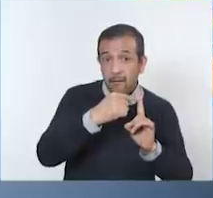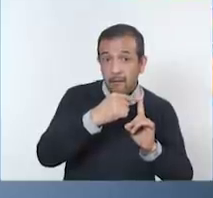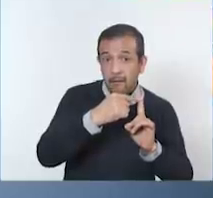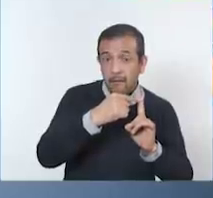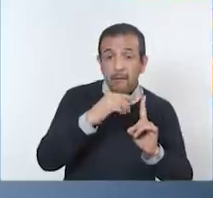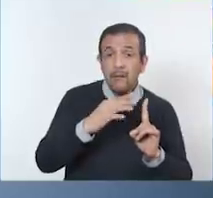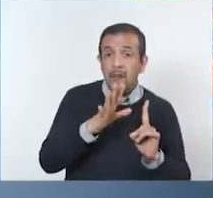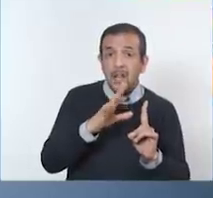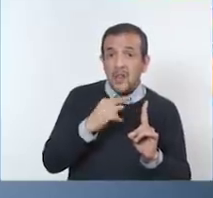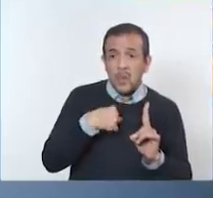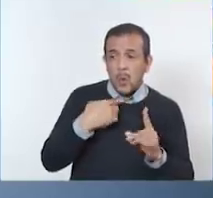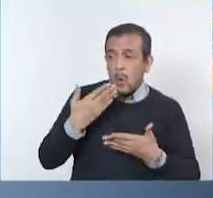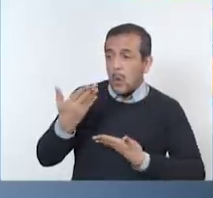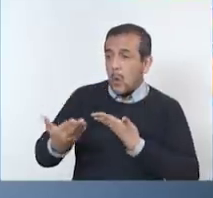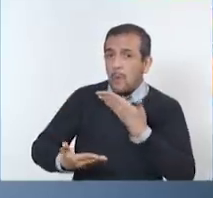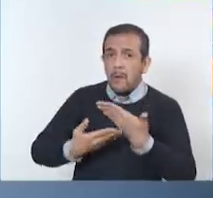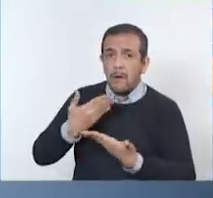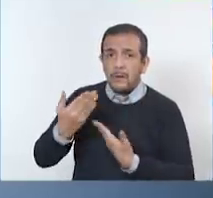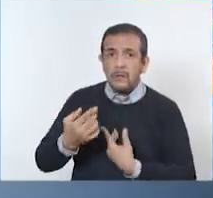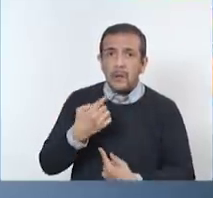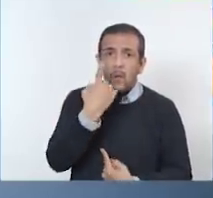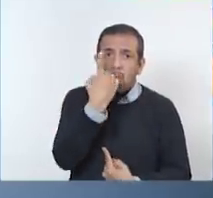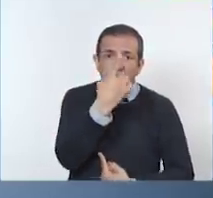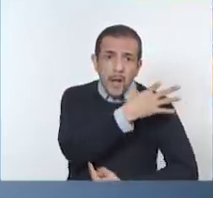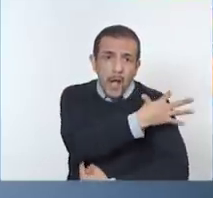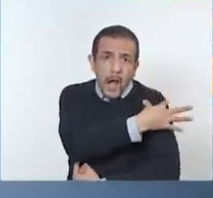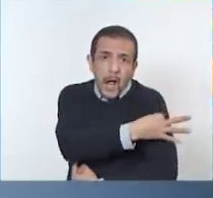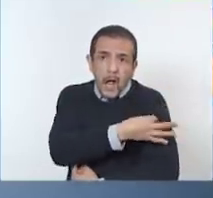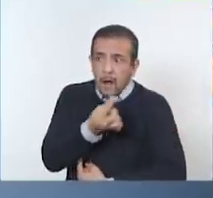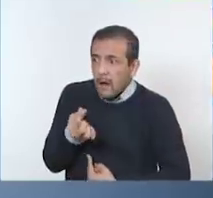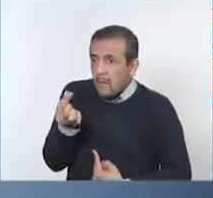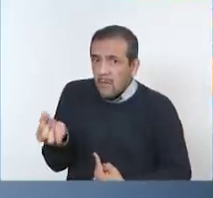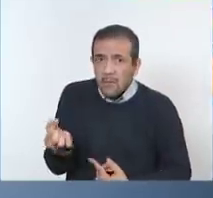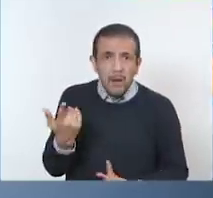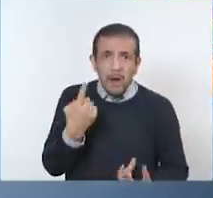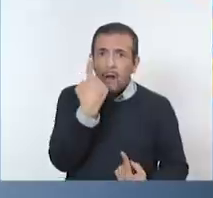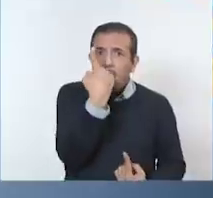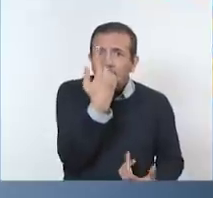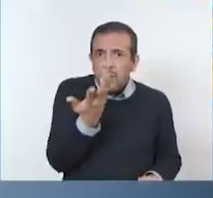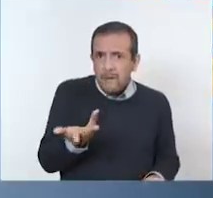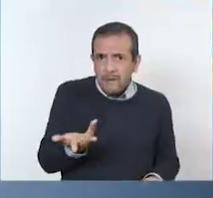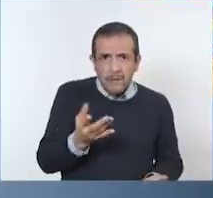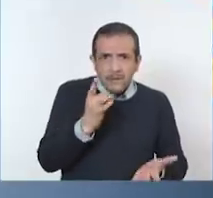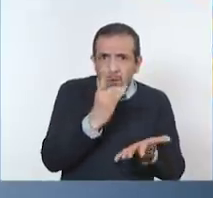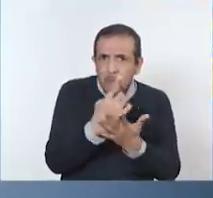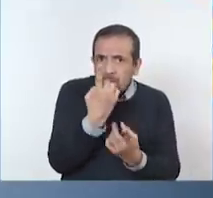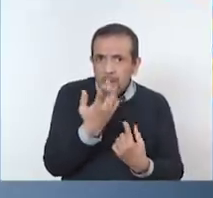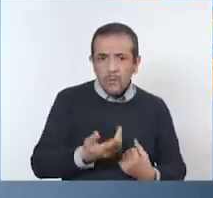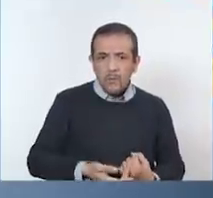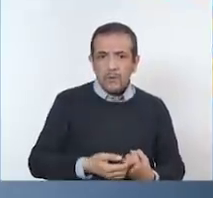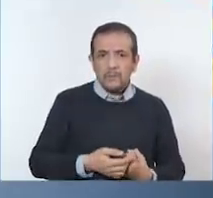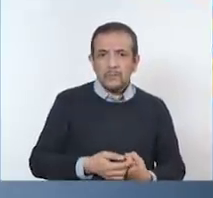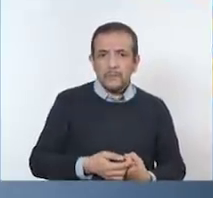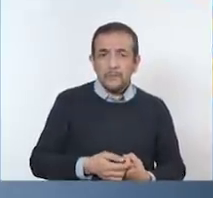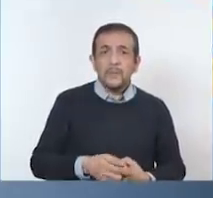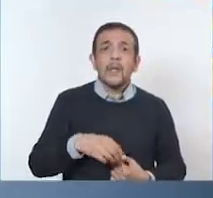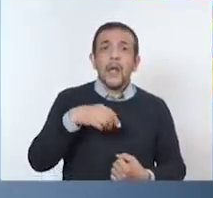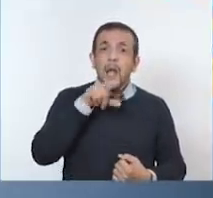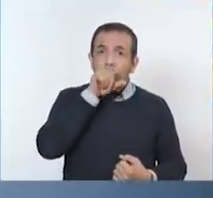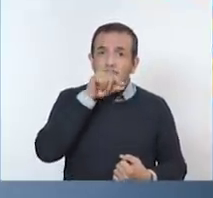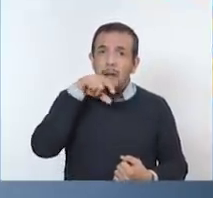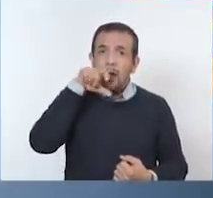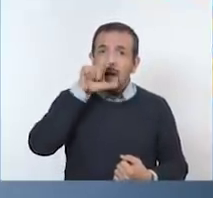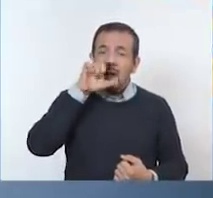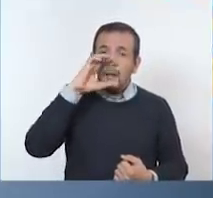Especialmente no pensó en compartir una de sus plumas, pero que le quitaba una al pobre pájaro